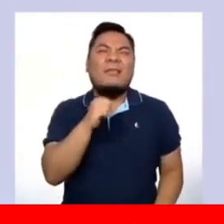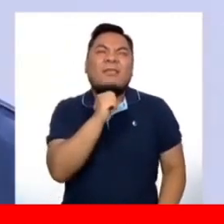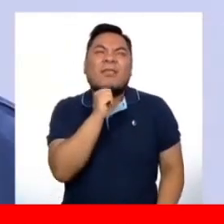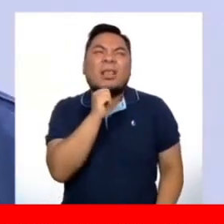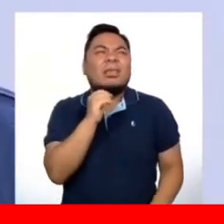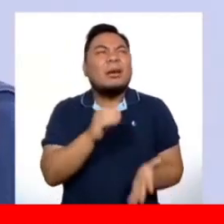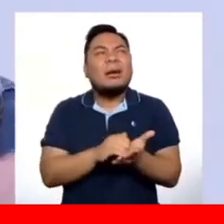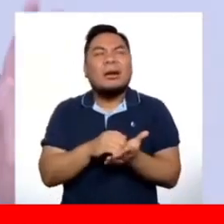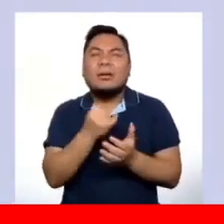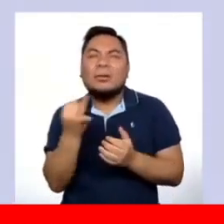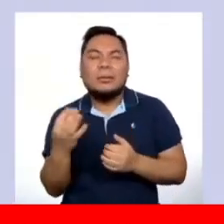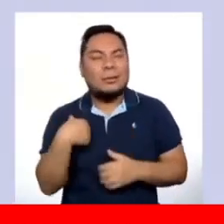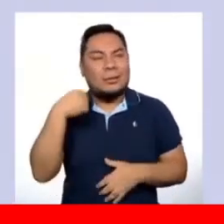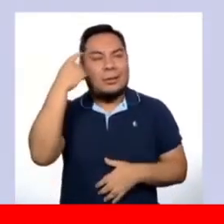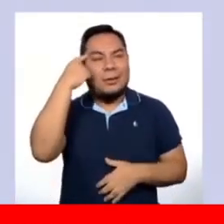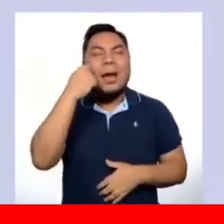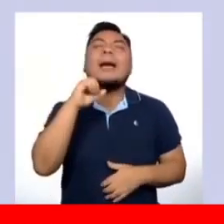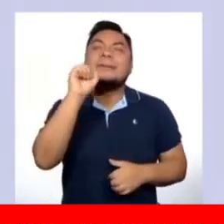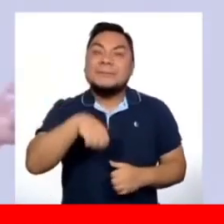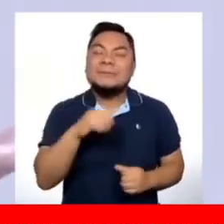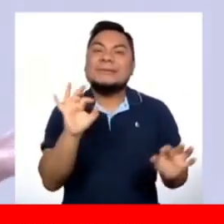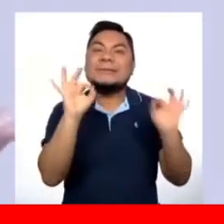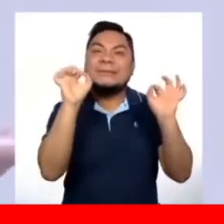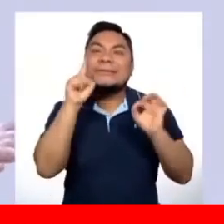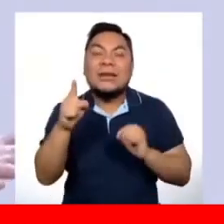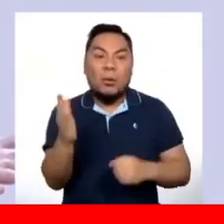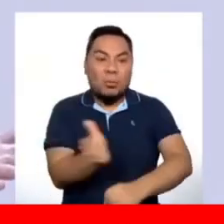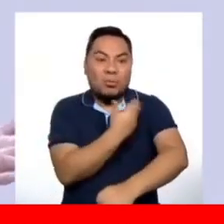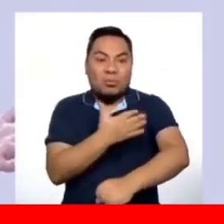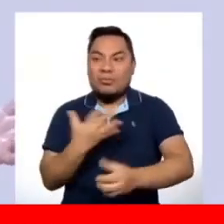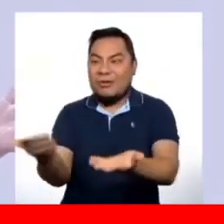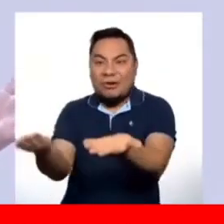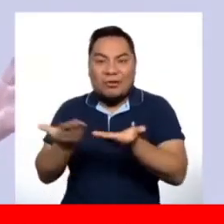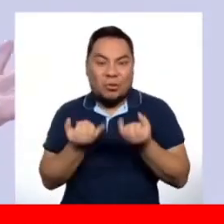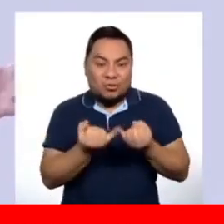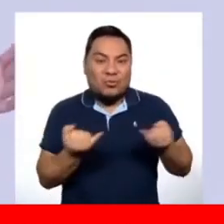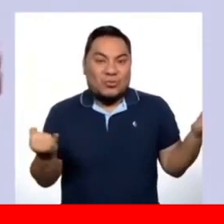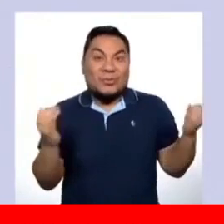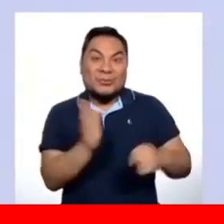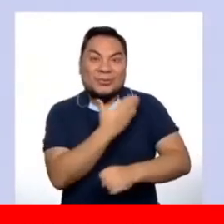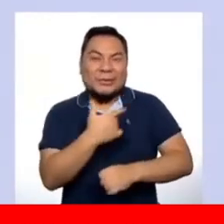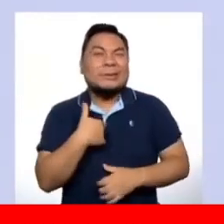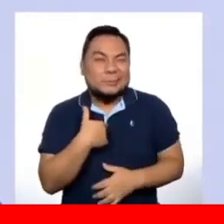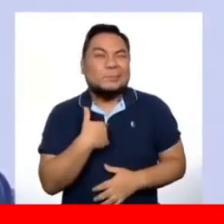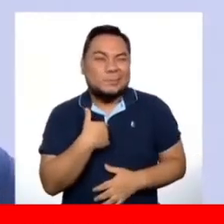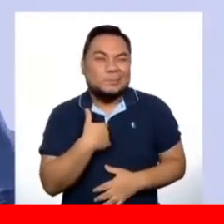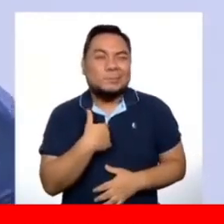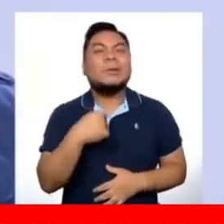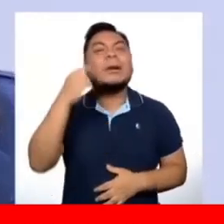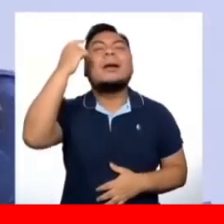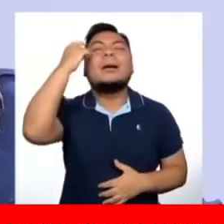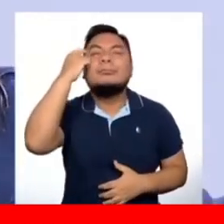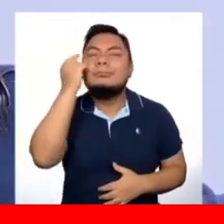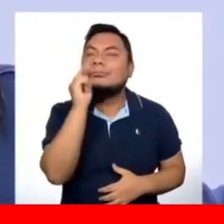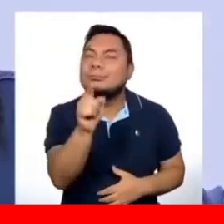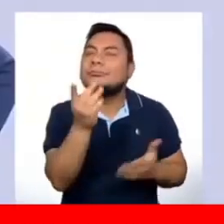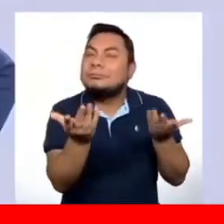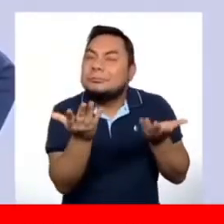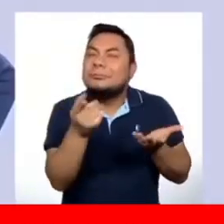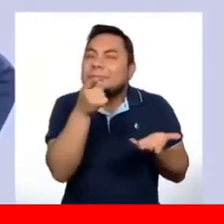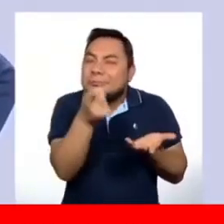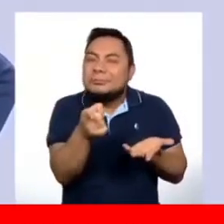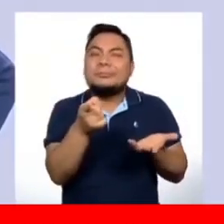algo. Sería fantástico tener instrumentos musicales. ¿Qué les parece si